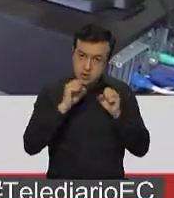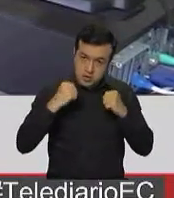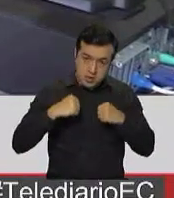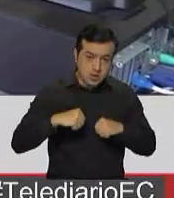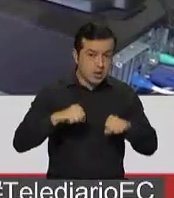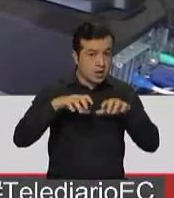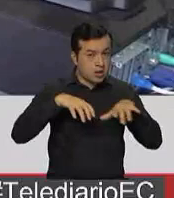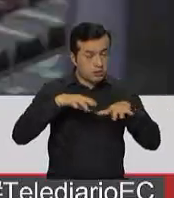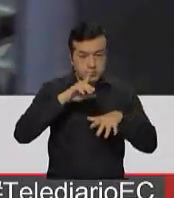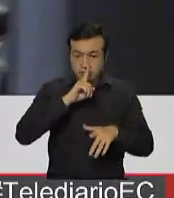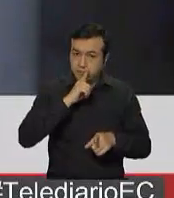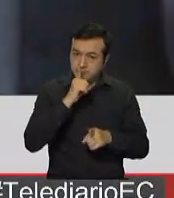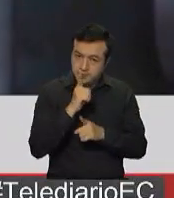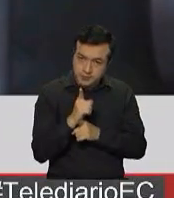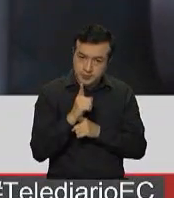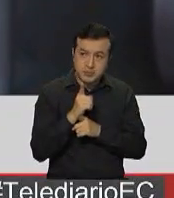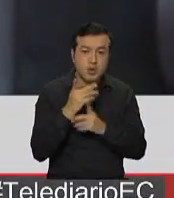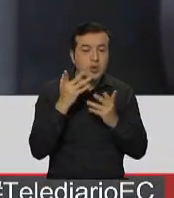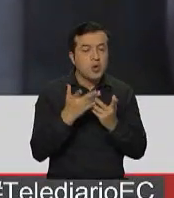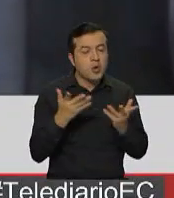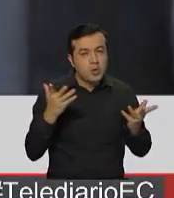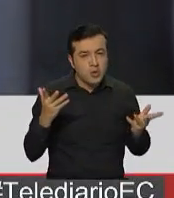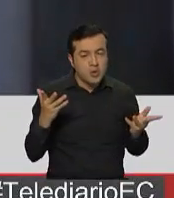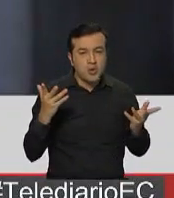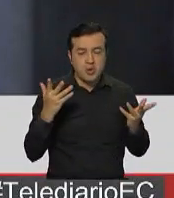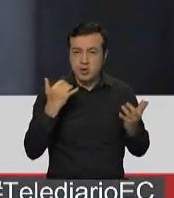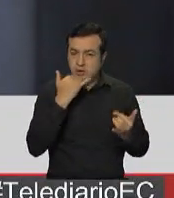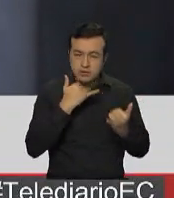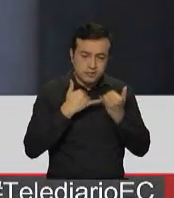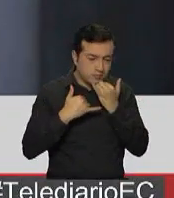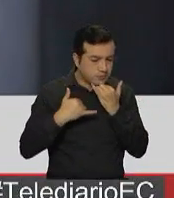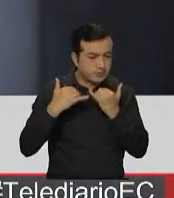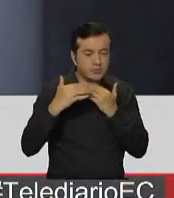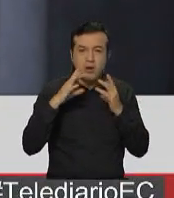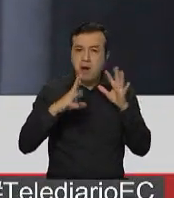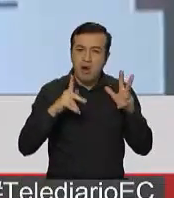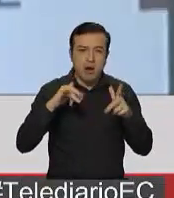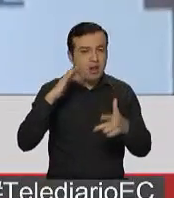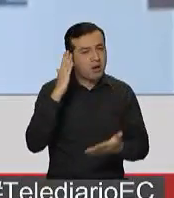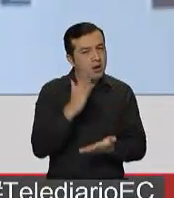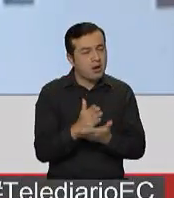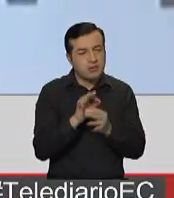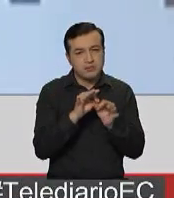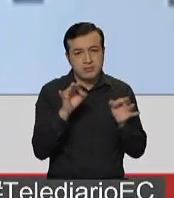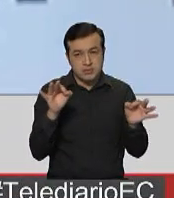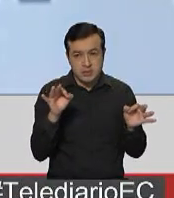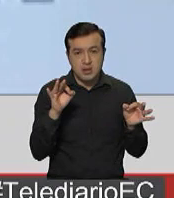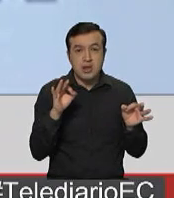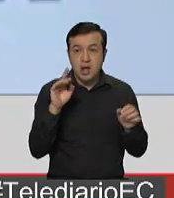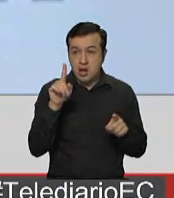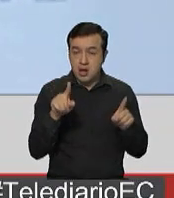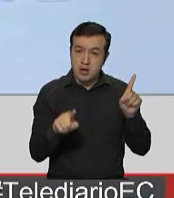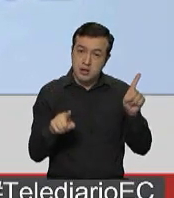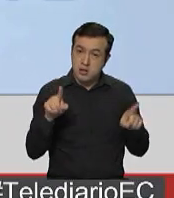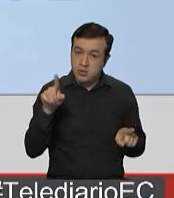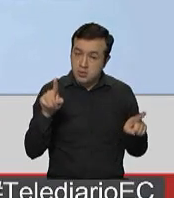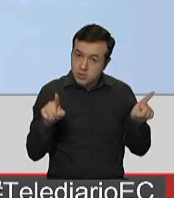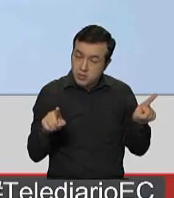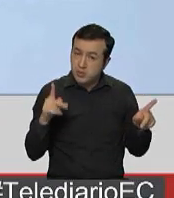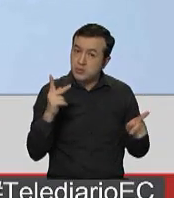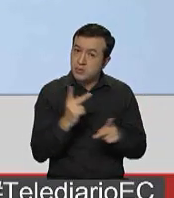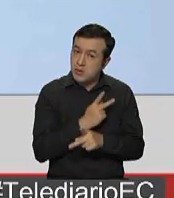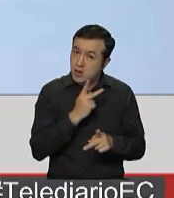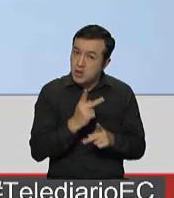con acciones honestas y deshacerse de esos vínculos generacionales de la corrupción que parecen, en ocasiones, ser parte